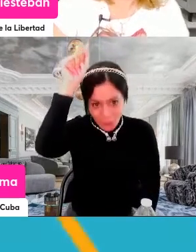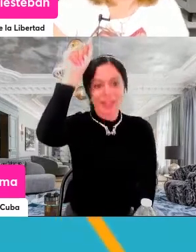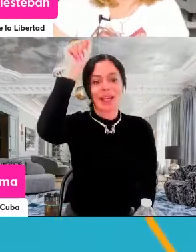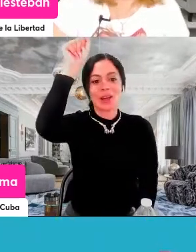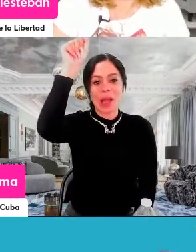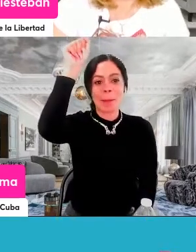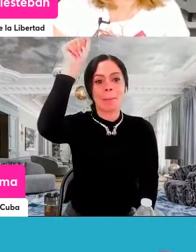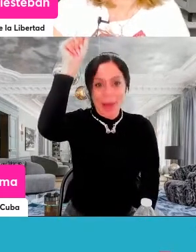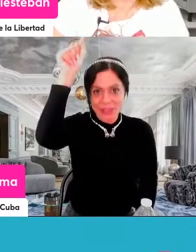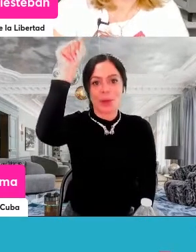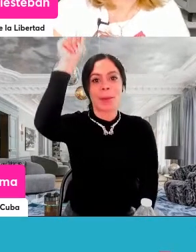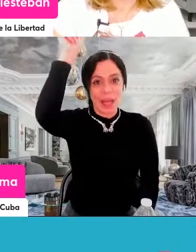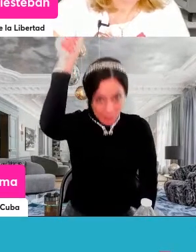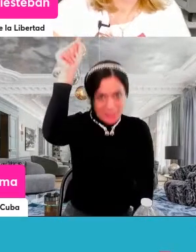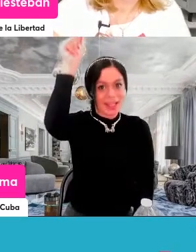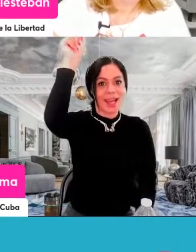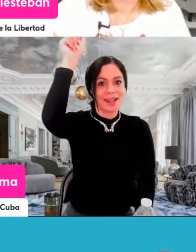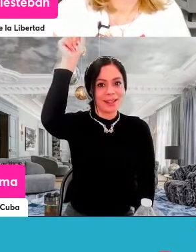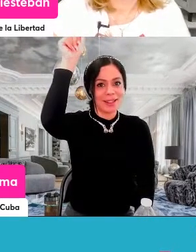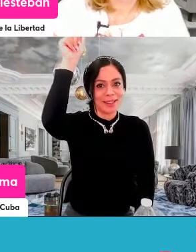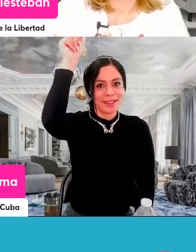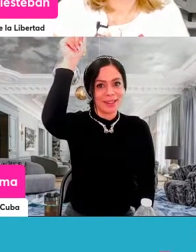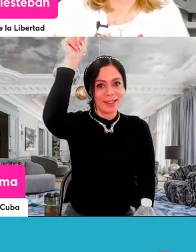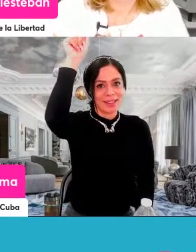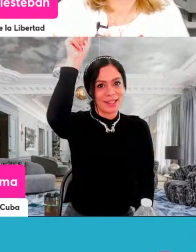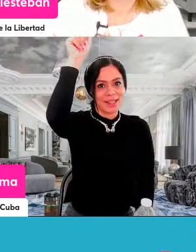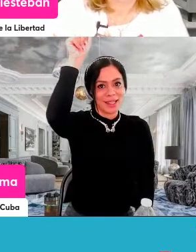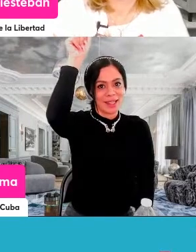pero recuerden que lo que es para el pato es para la pata.